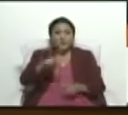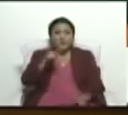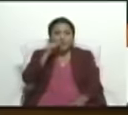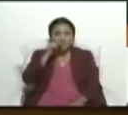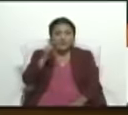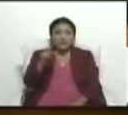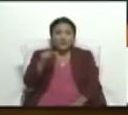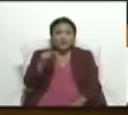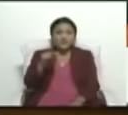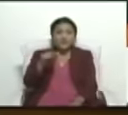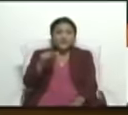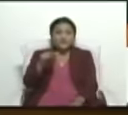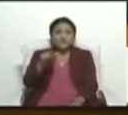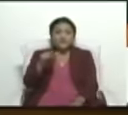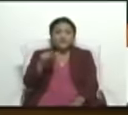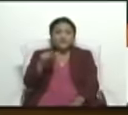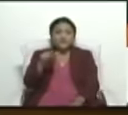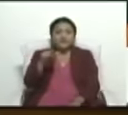literalmente